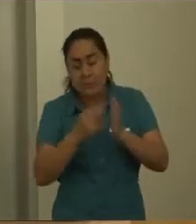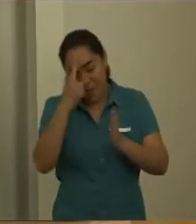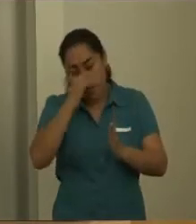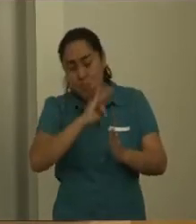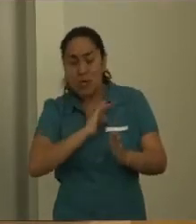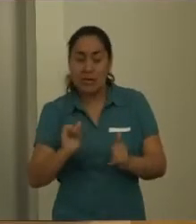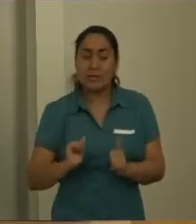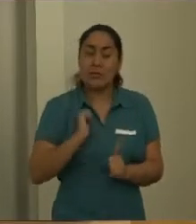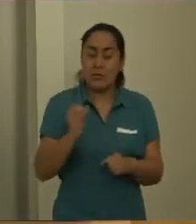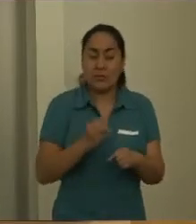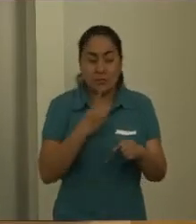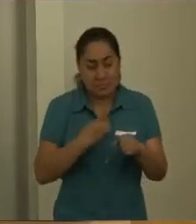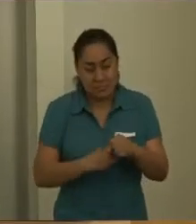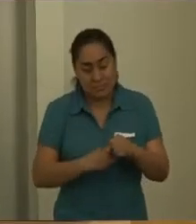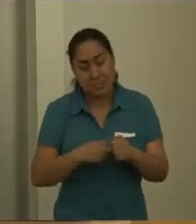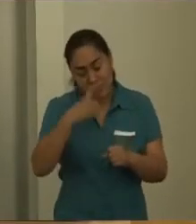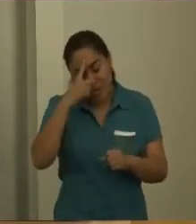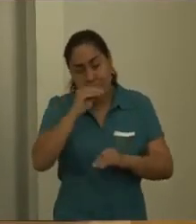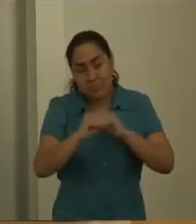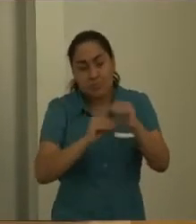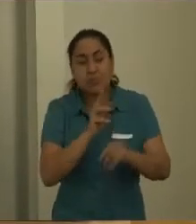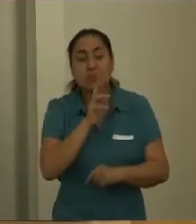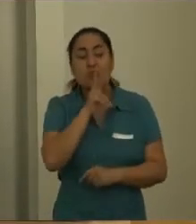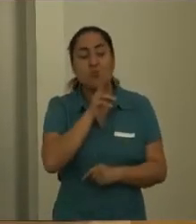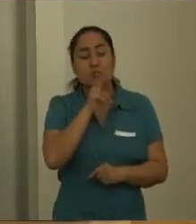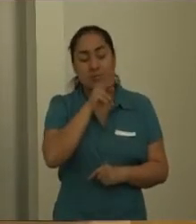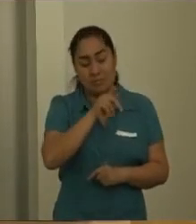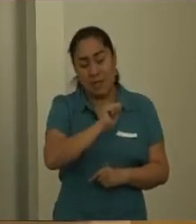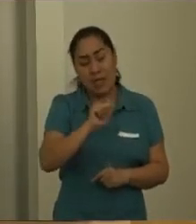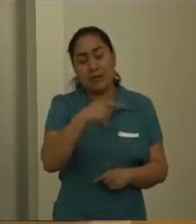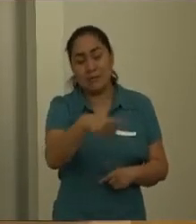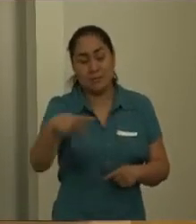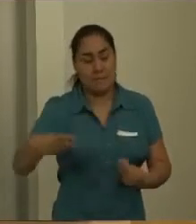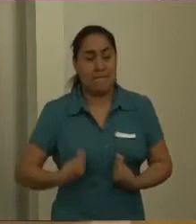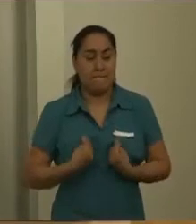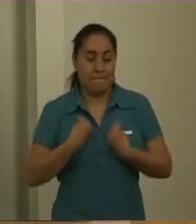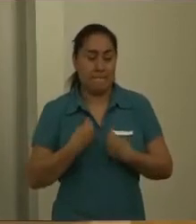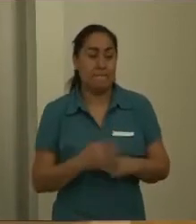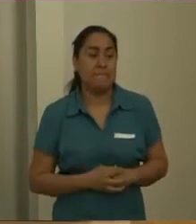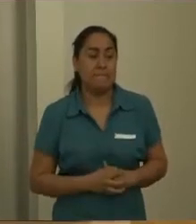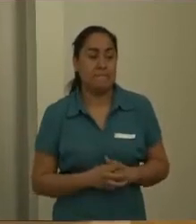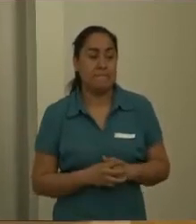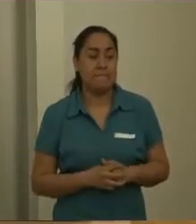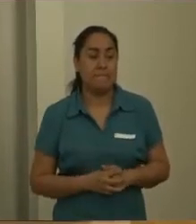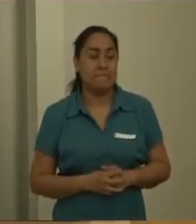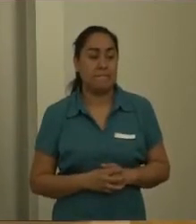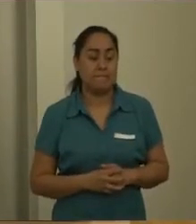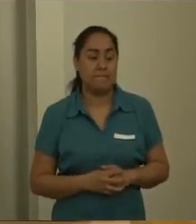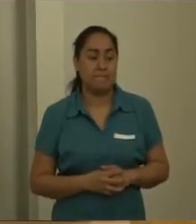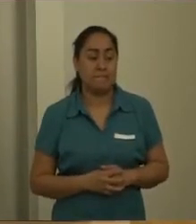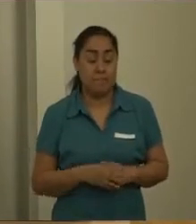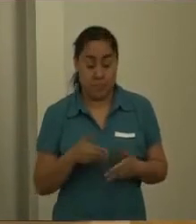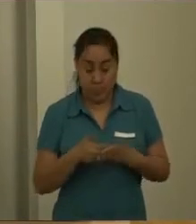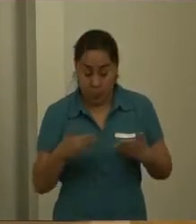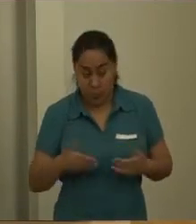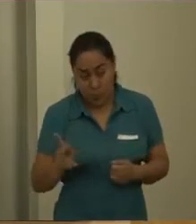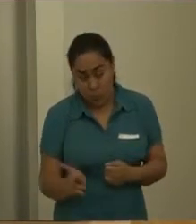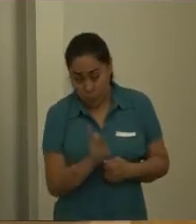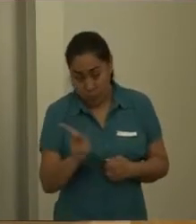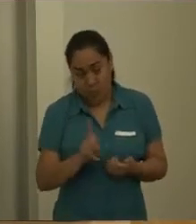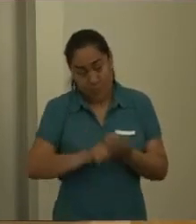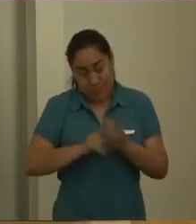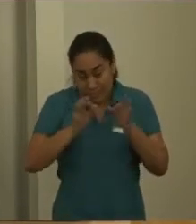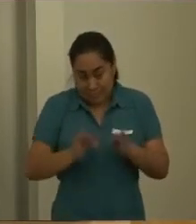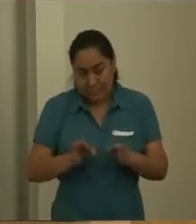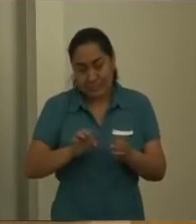oportunidades consistentes de desarrollo y mejores condiciones de vida y los pueblos originarios de la